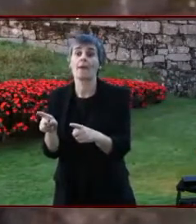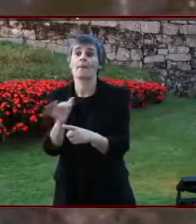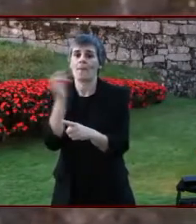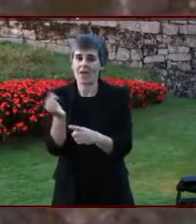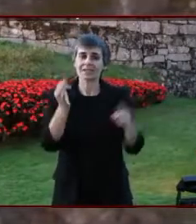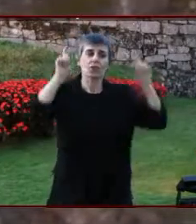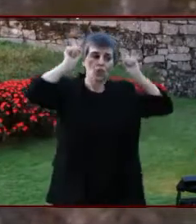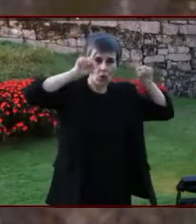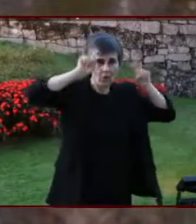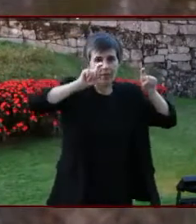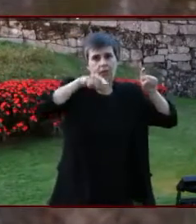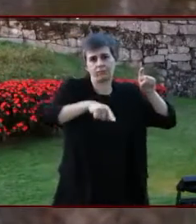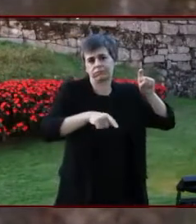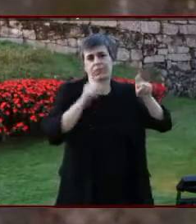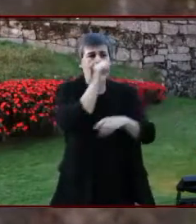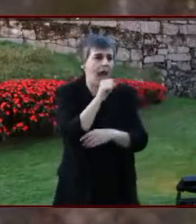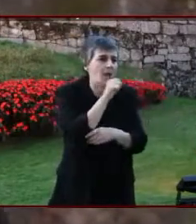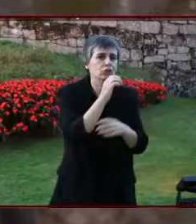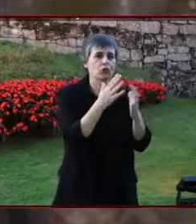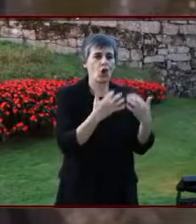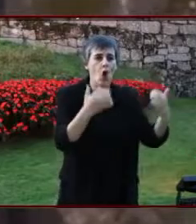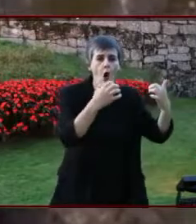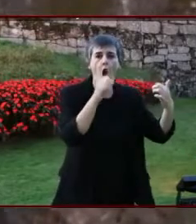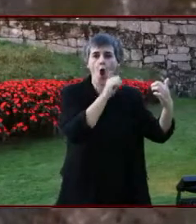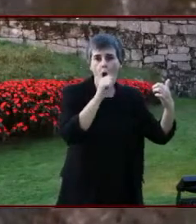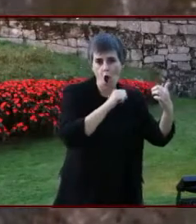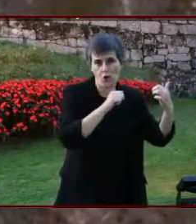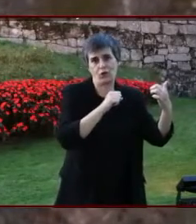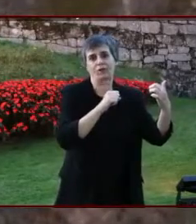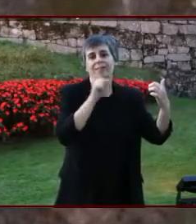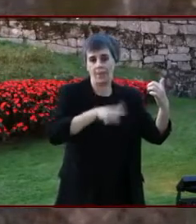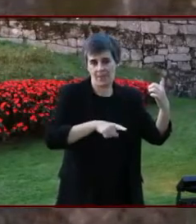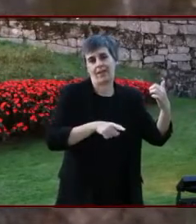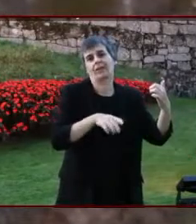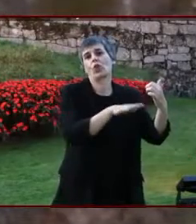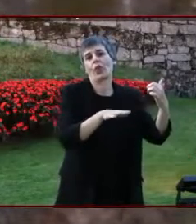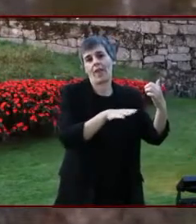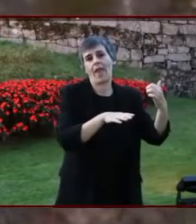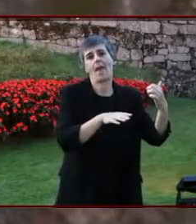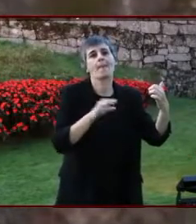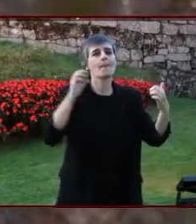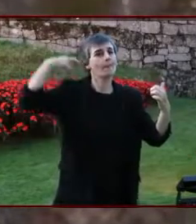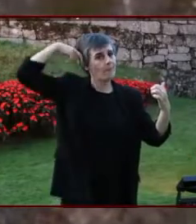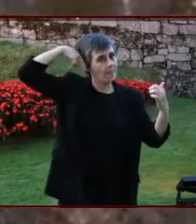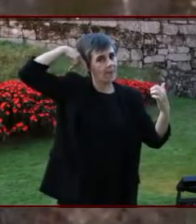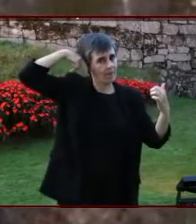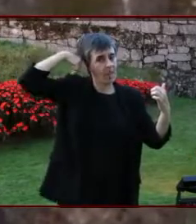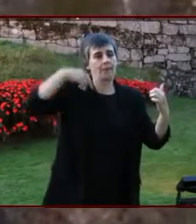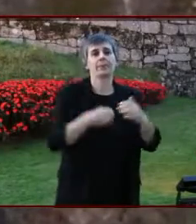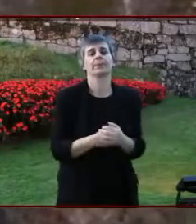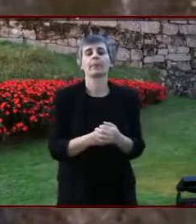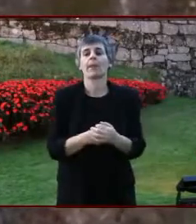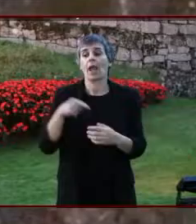de canto, coro, linguaxe musical no Ateneo Musical de Bembrive. A súa carreira en solitario comezou